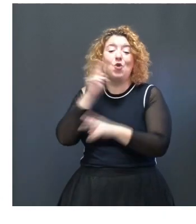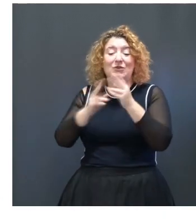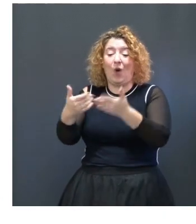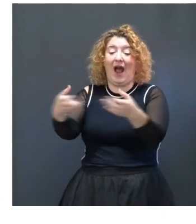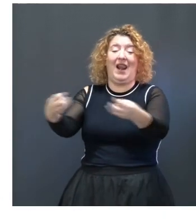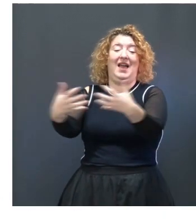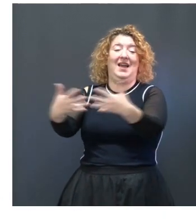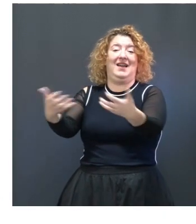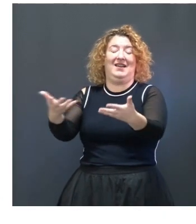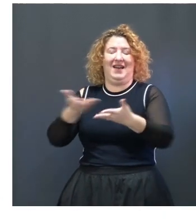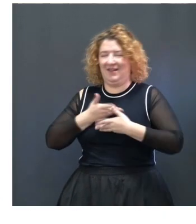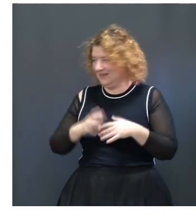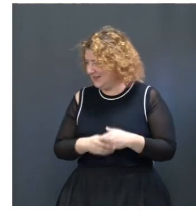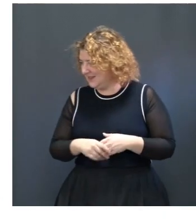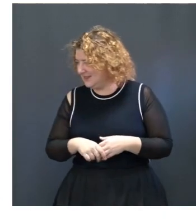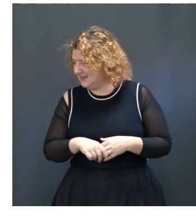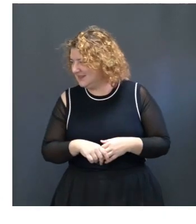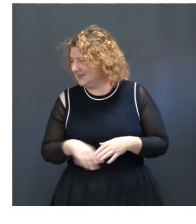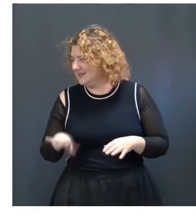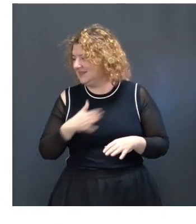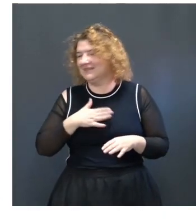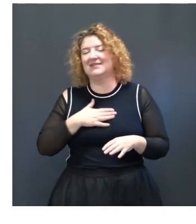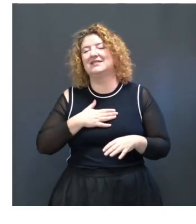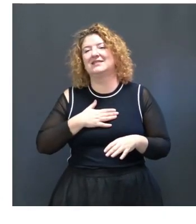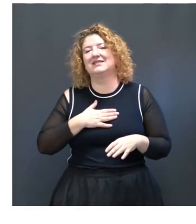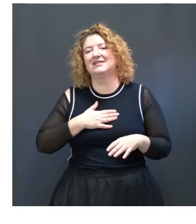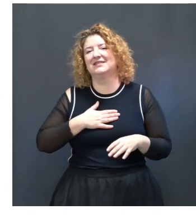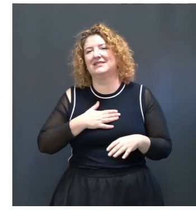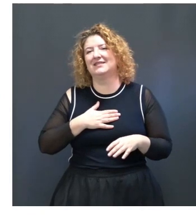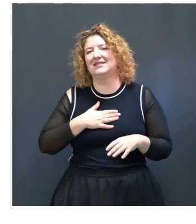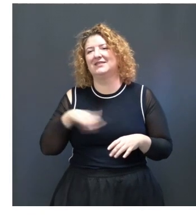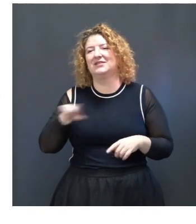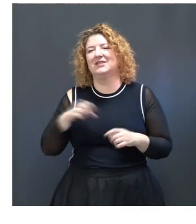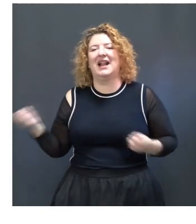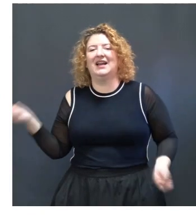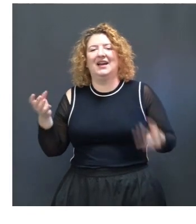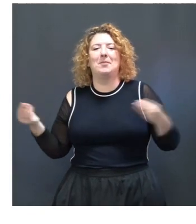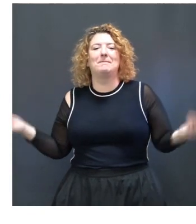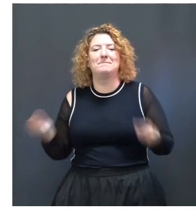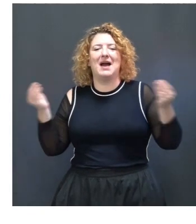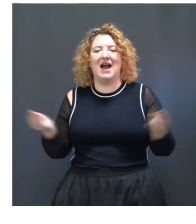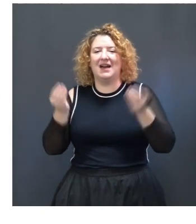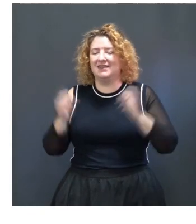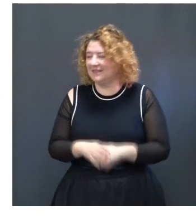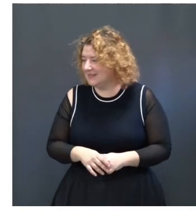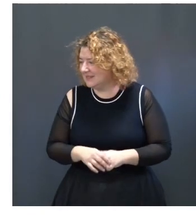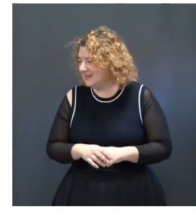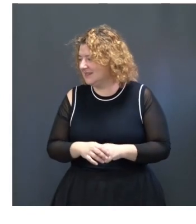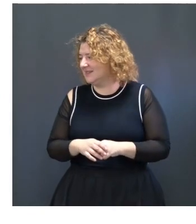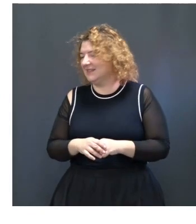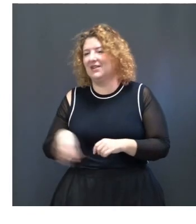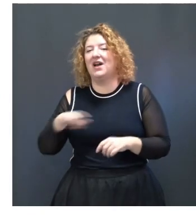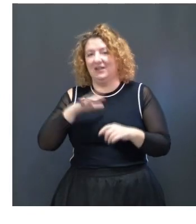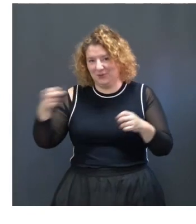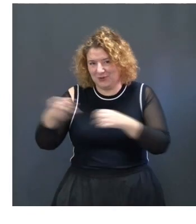visual. Esto es una pequeña, yo creo que están lanzando como mejoras, ¿no? Lo que hablábamos antes, de decir, bueno, tenemos el subtitulado. Sí, que